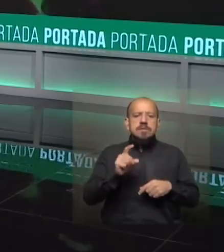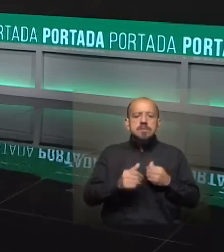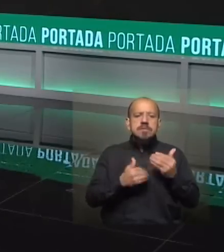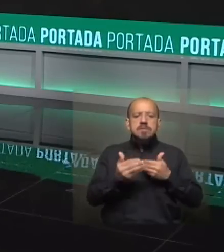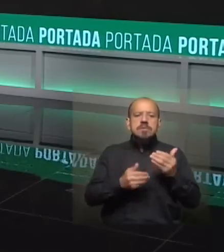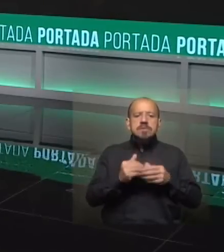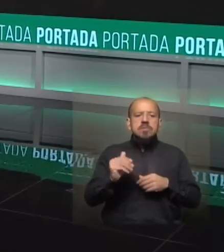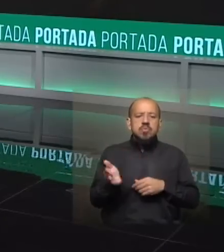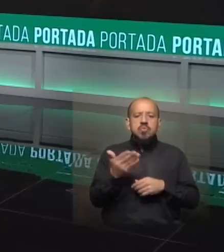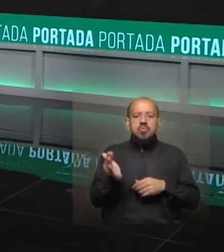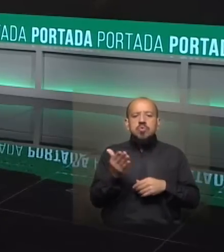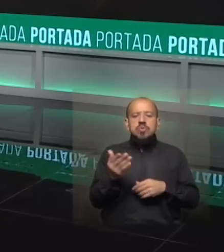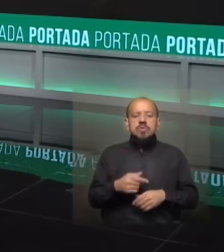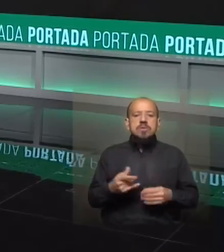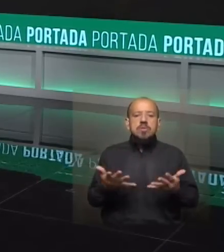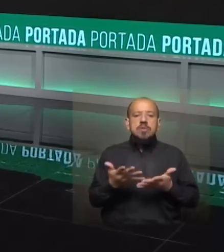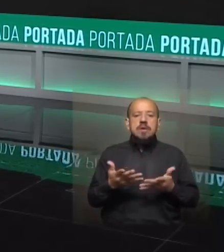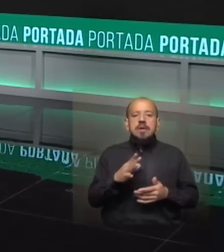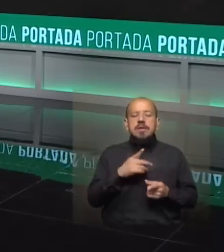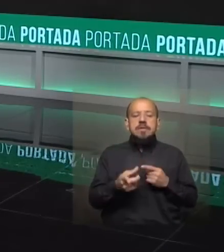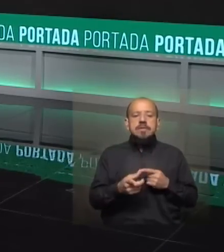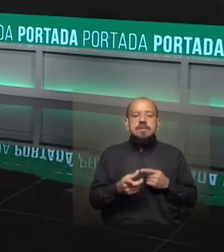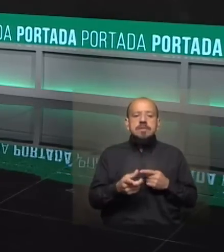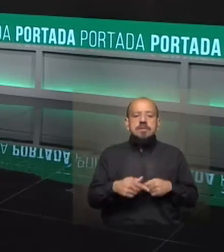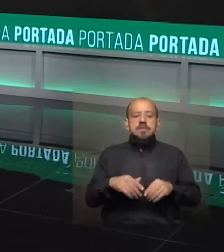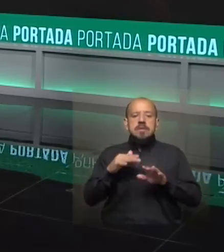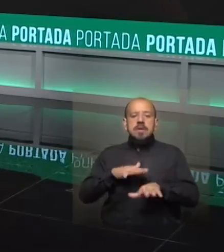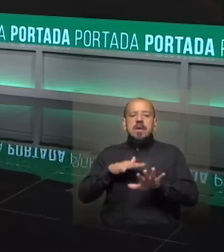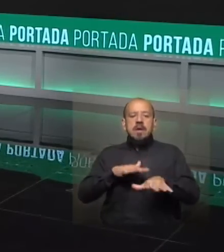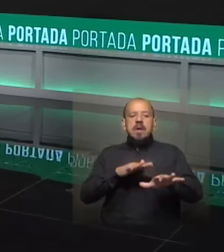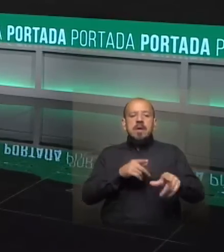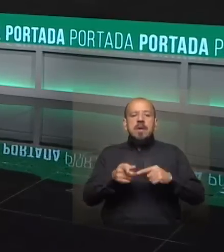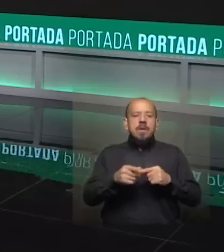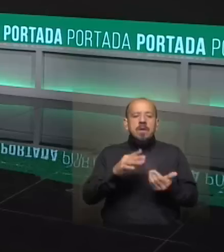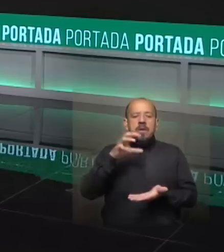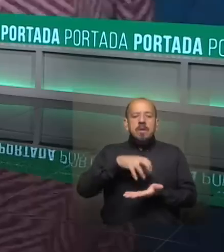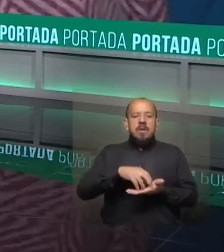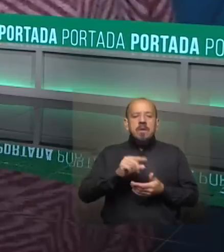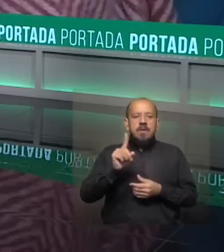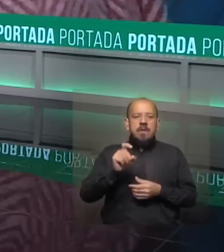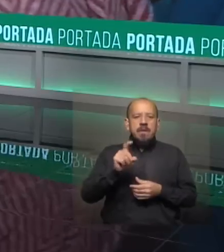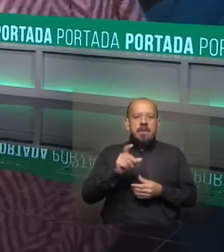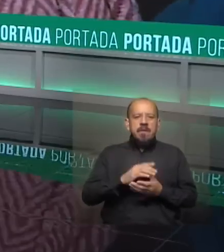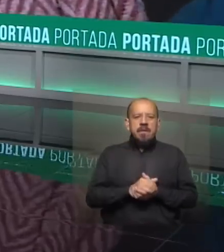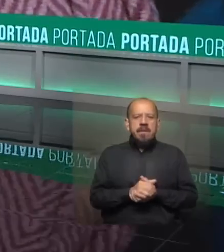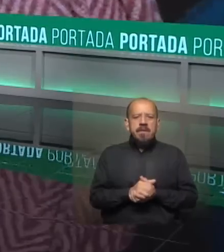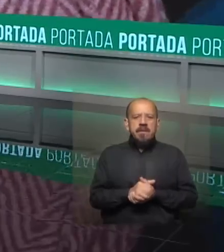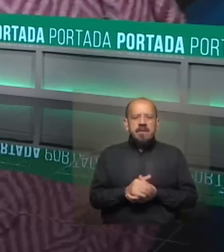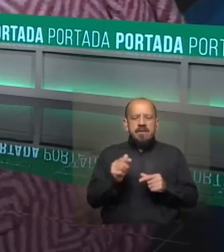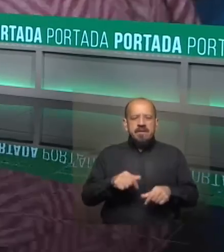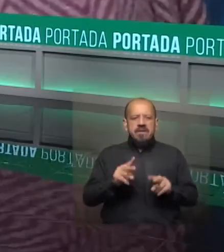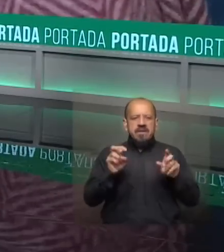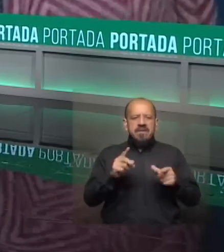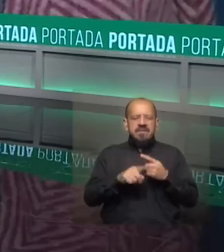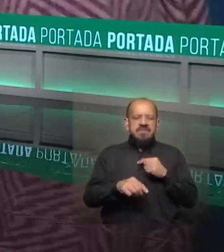de producción y a esta hora hay una nueva movilización en la sede central de osce que es uno de los temas que hoy tendremos